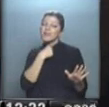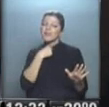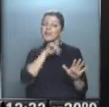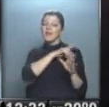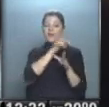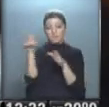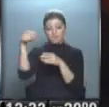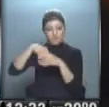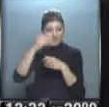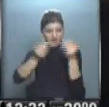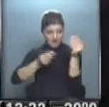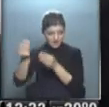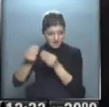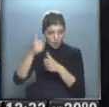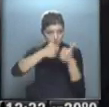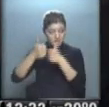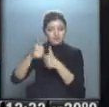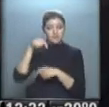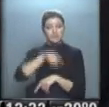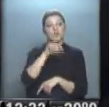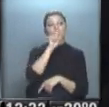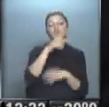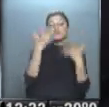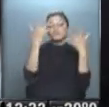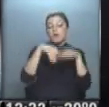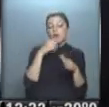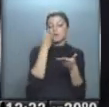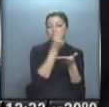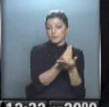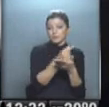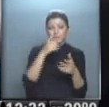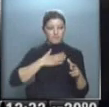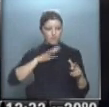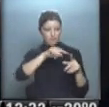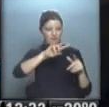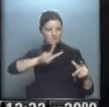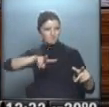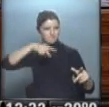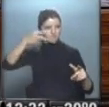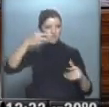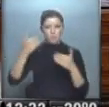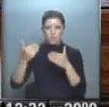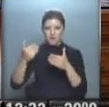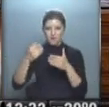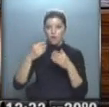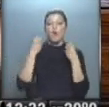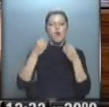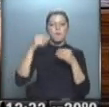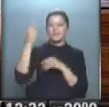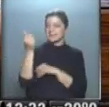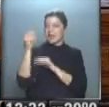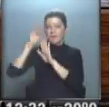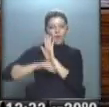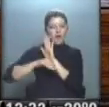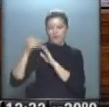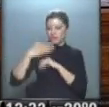competir conmigo, van a tener que poner una red. Y yo puedo duplicar rápidamente mis usuarios bajando el precio, y ustedes no